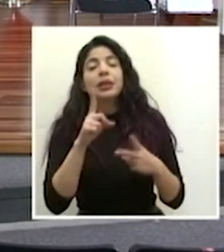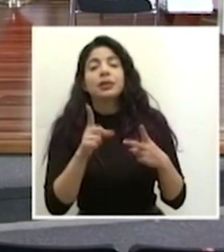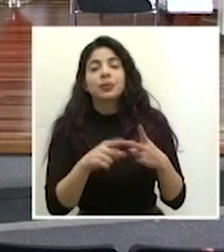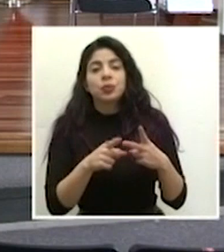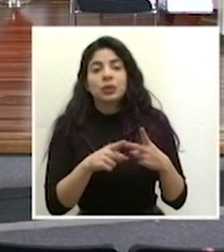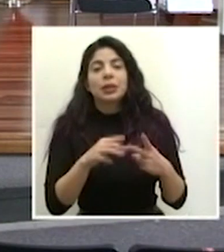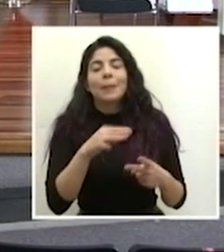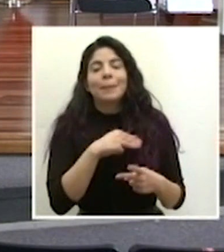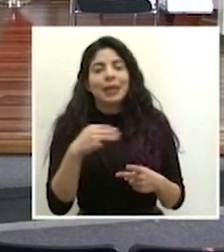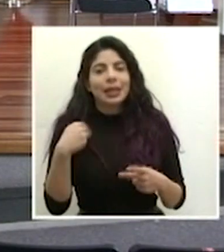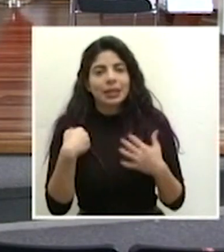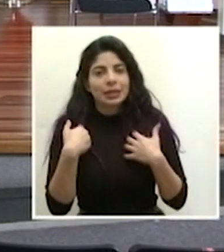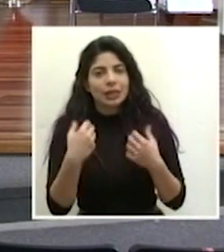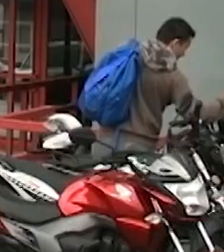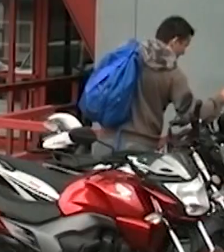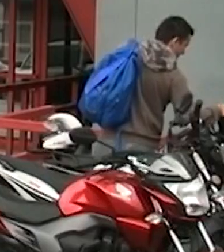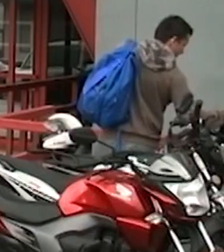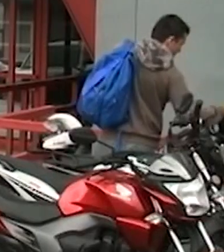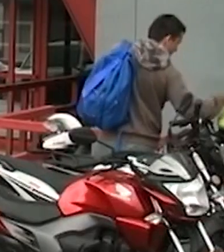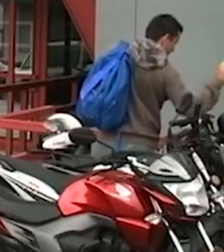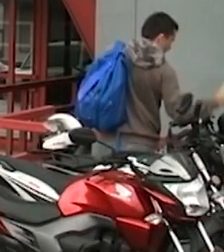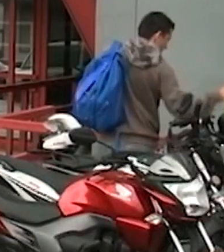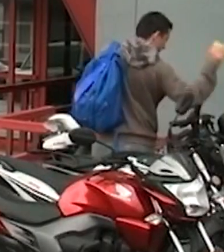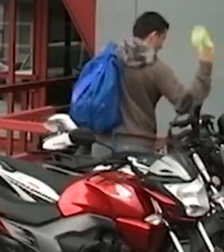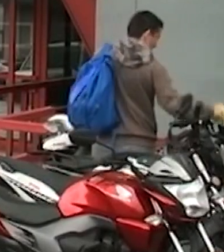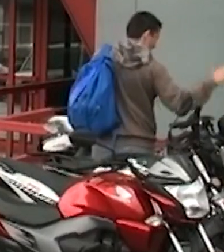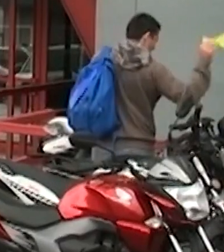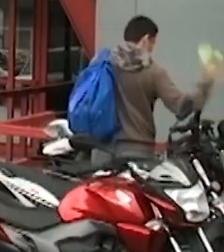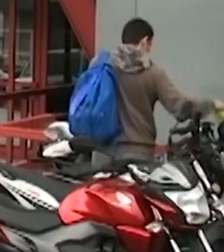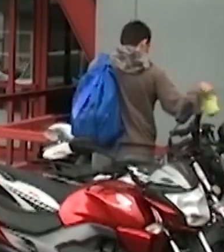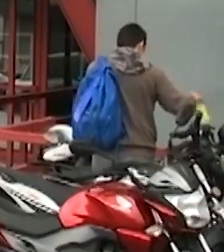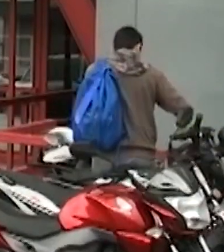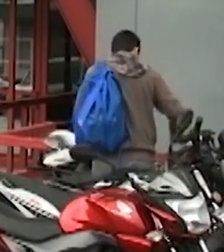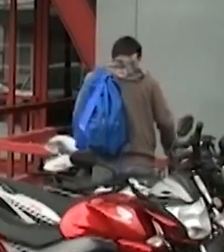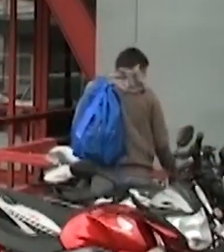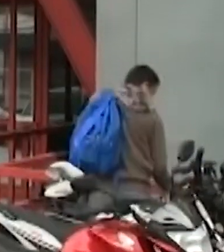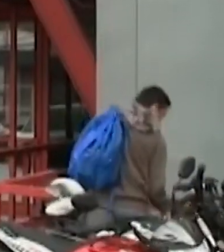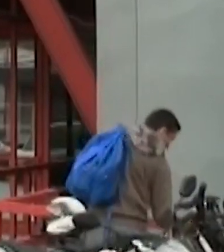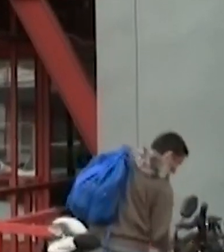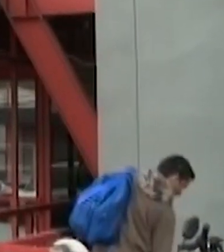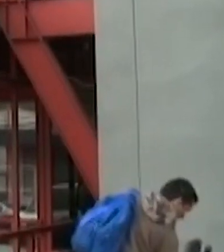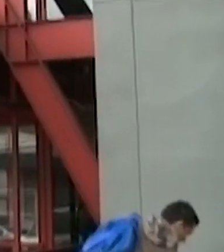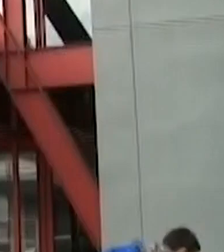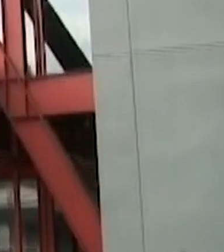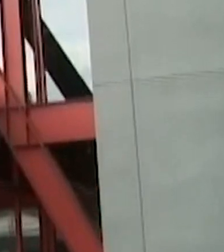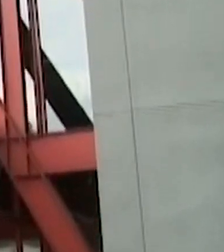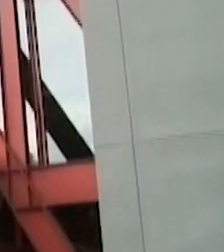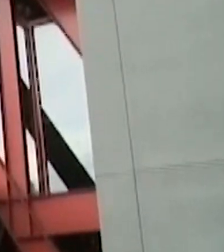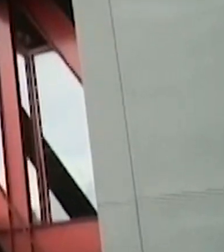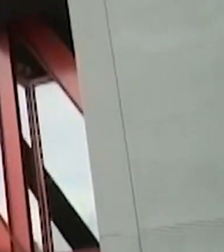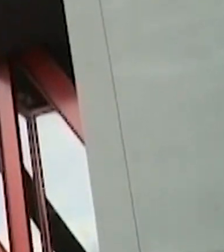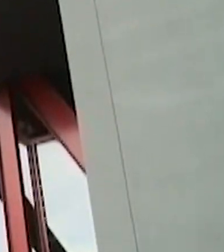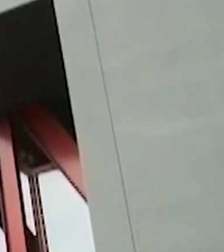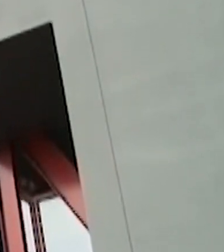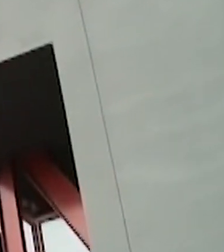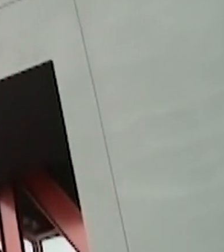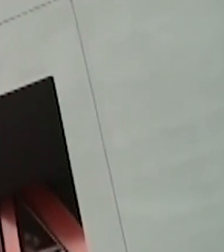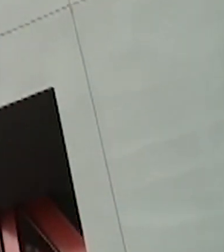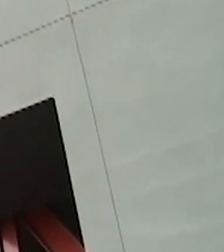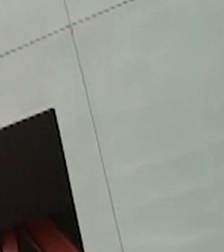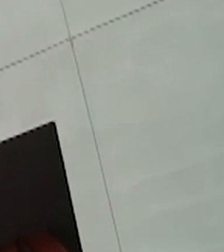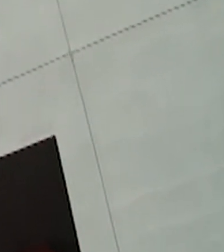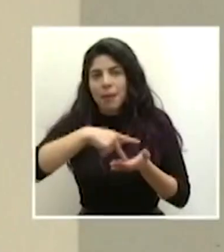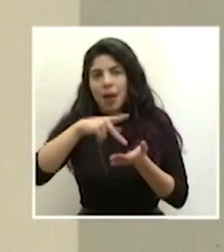les depositaron el bono Proteger a unas 190 mil personas. Y esta semana se sumaron unas 100